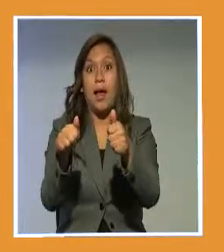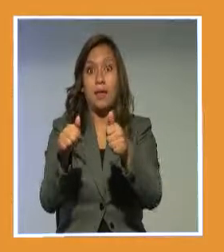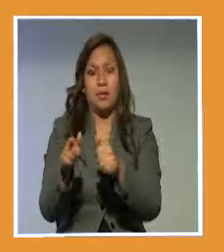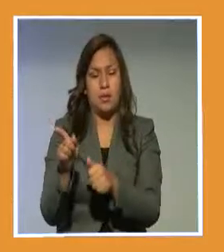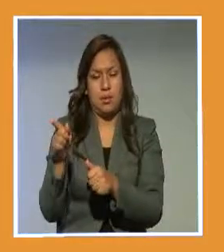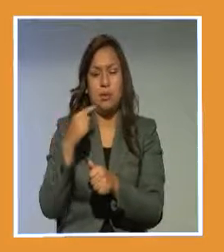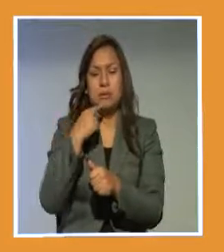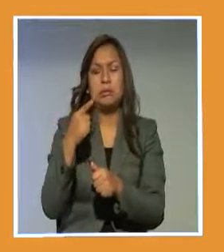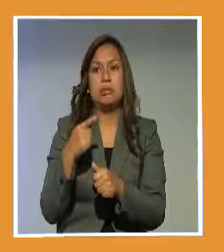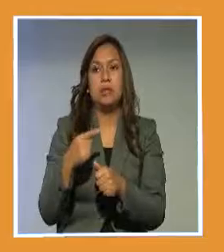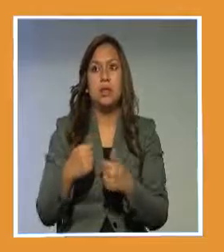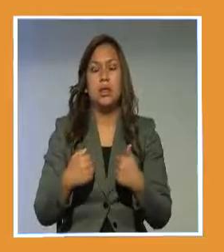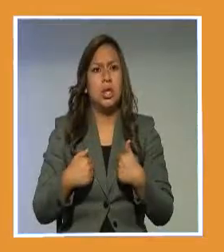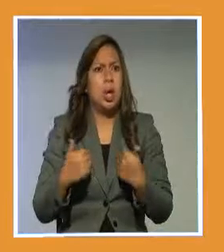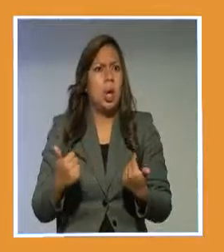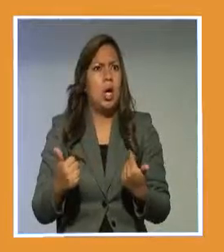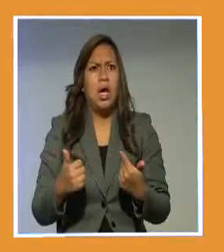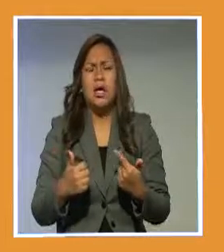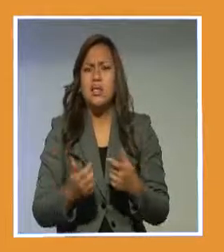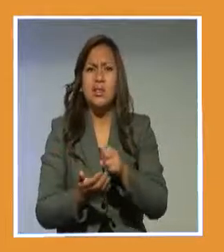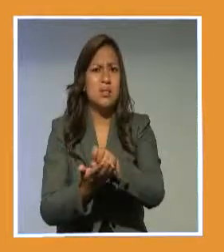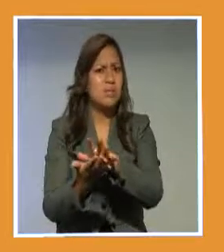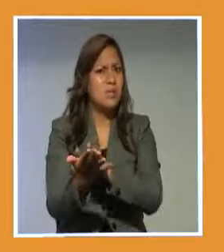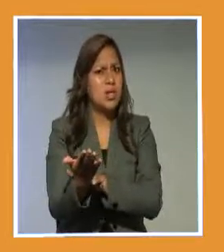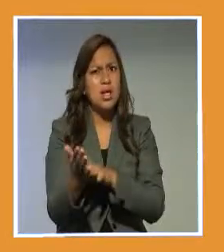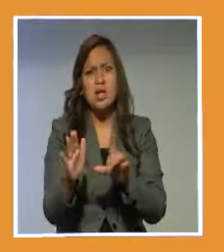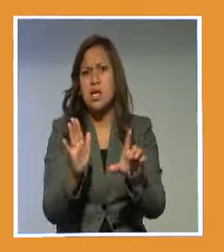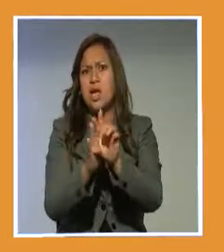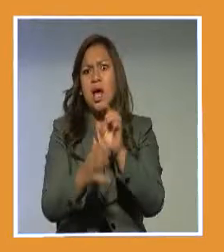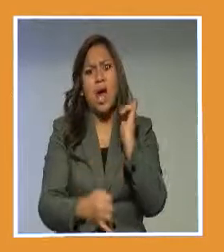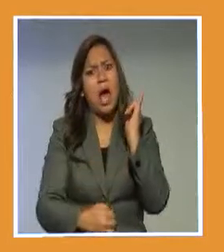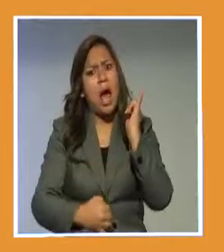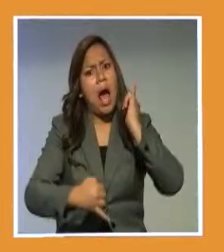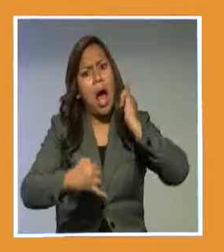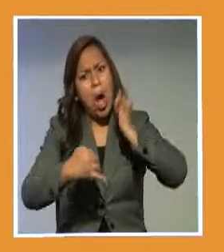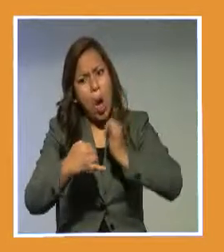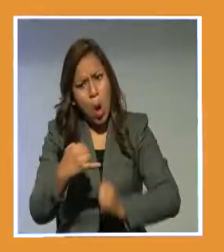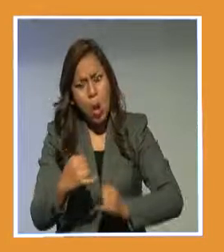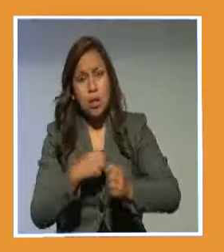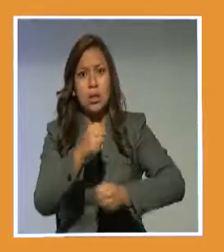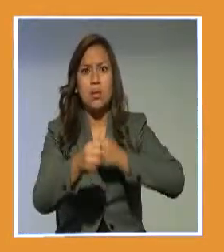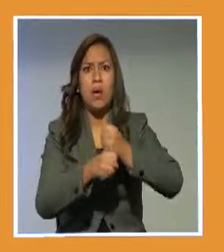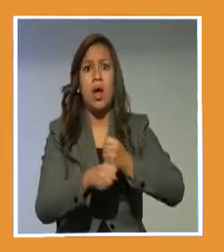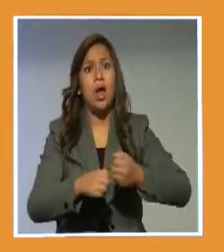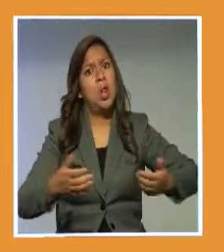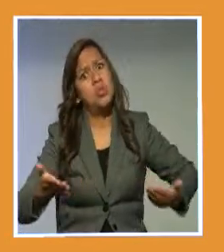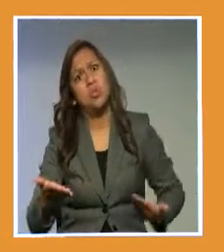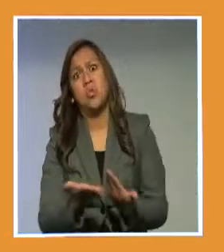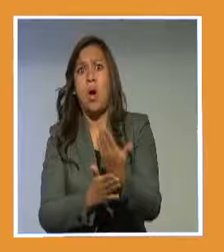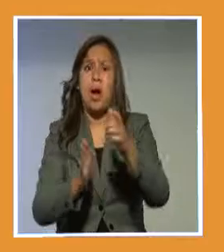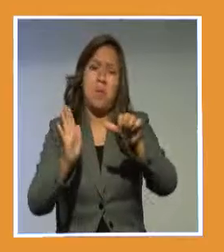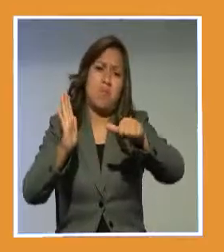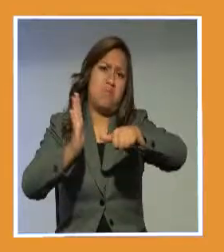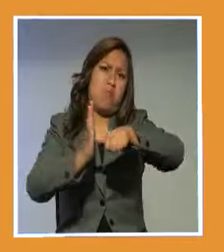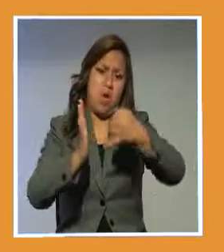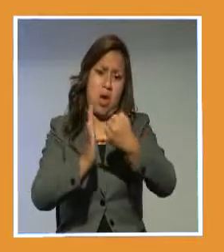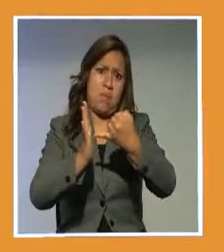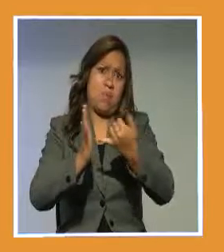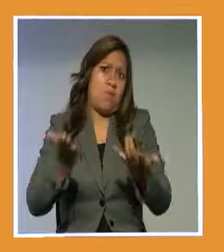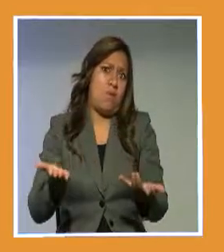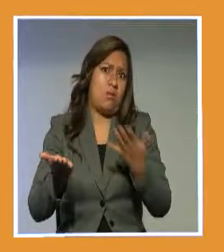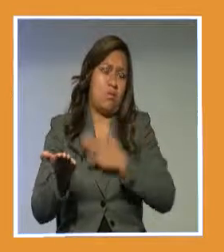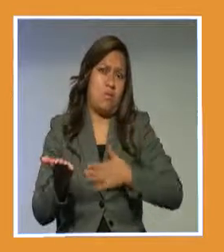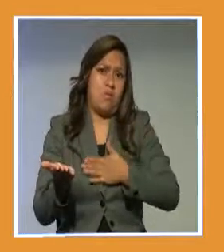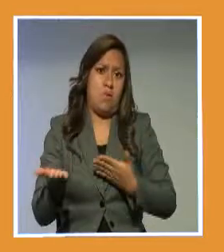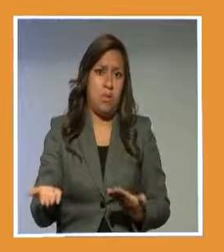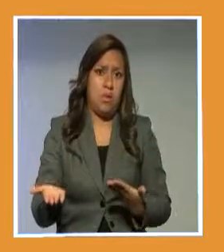específicamente decía: no sé por qué este afán de crear hasta el final del año nuevos tributos, nuevos impuestos. A ver, vamos a aclarar este asunto